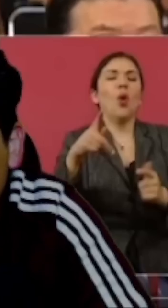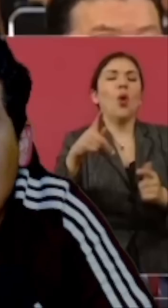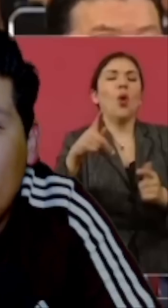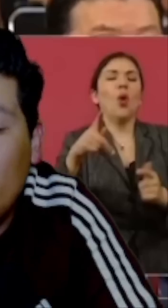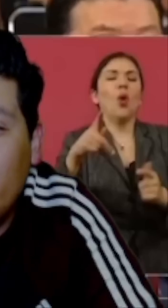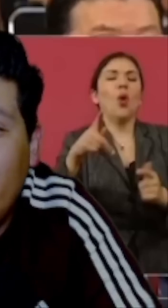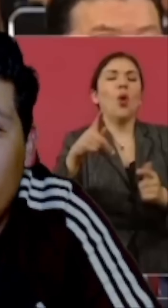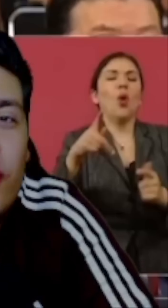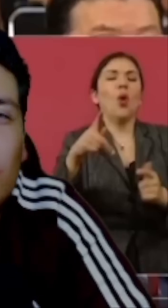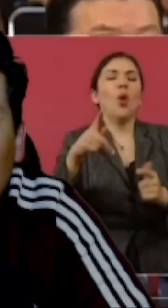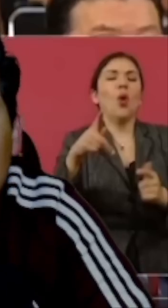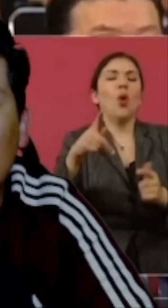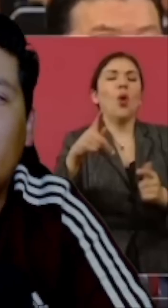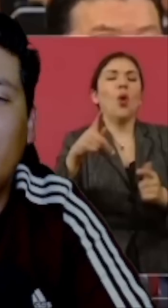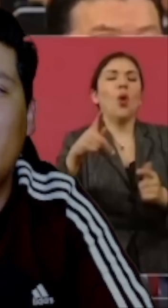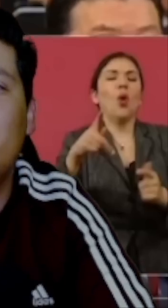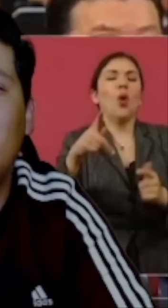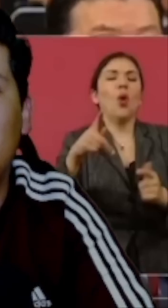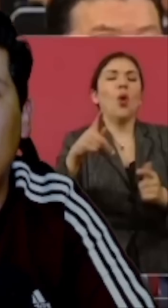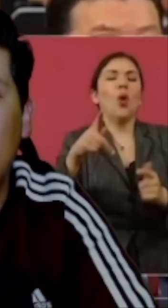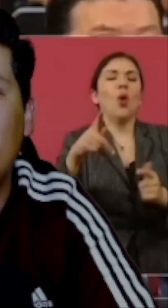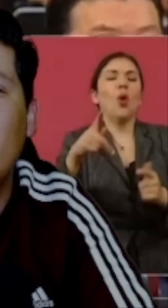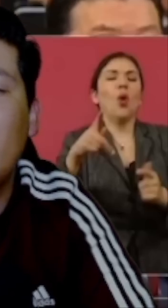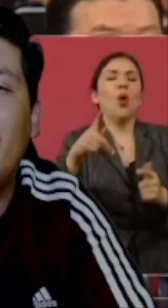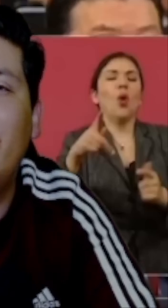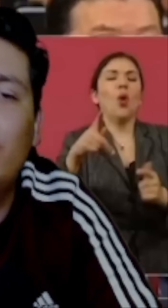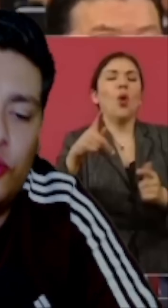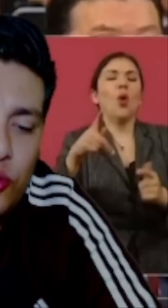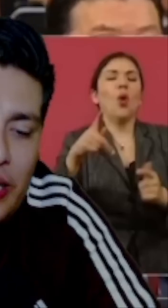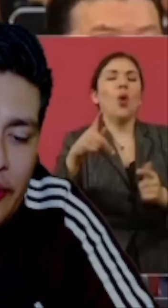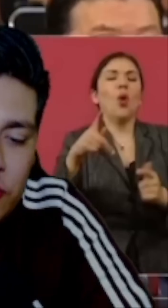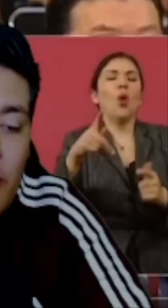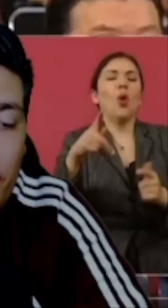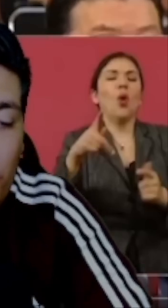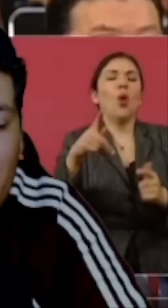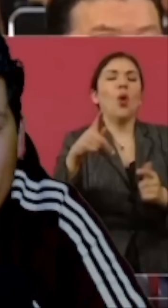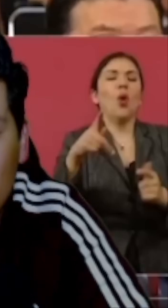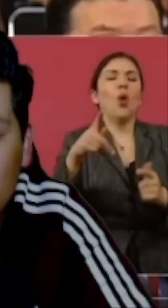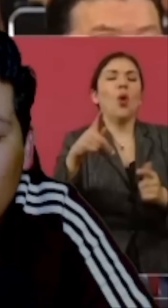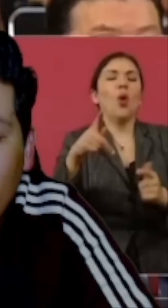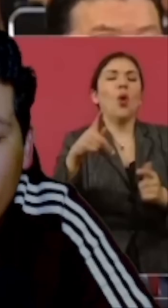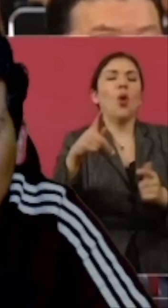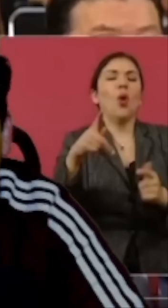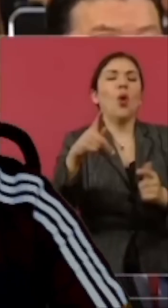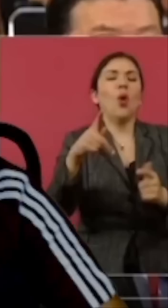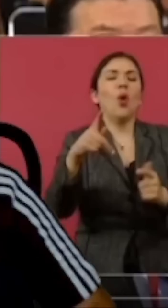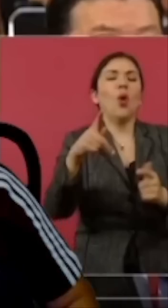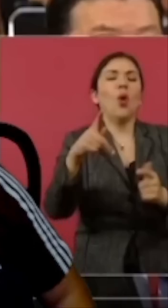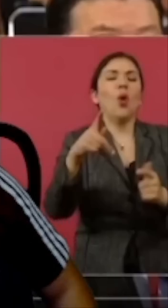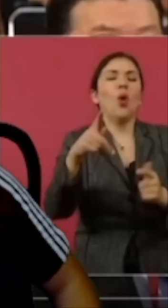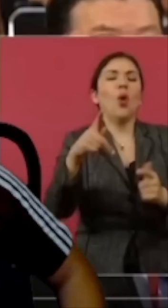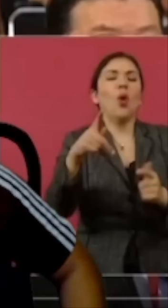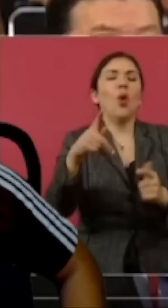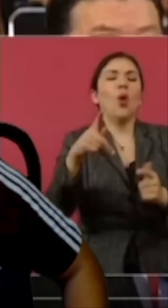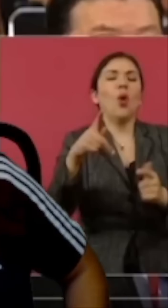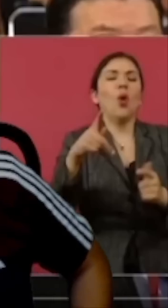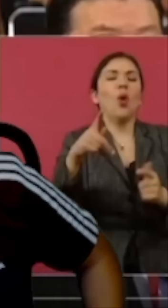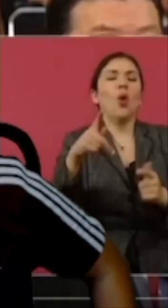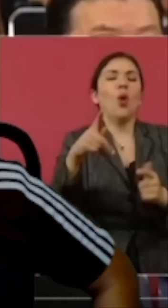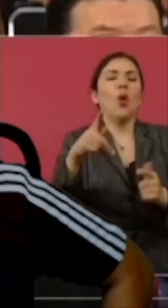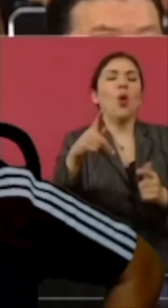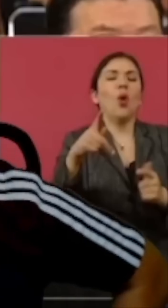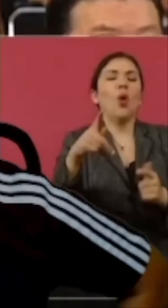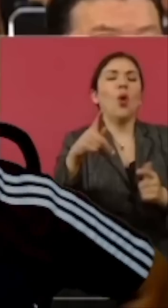problema legal porque no saben lo que realmente se vive en los juzgados. Pero veamos lo que dijo el presidente López